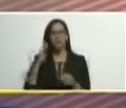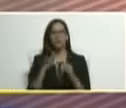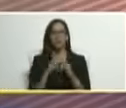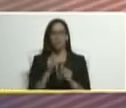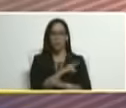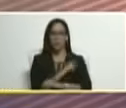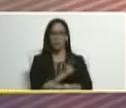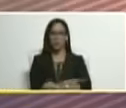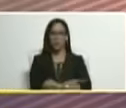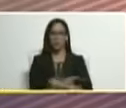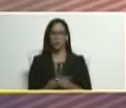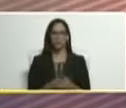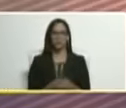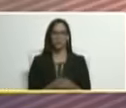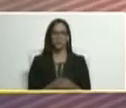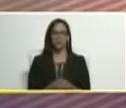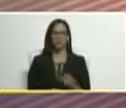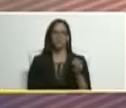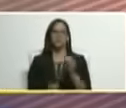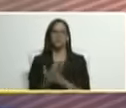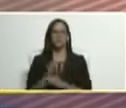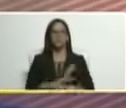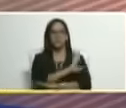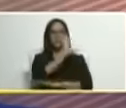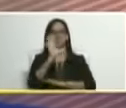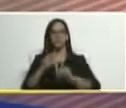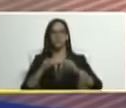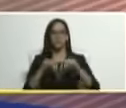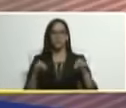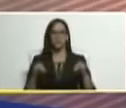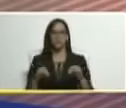Todopoderoso, Creador del cielo y de la tierra.